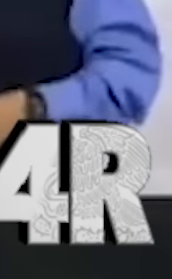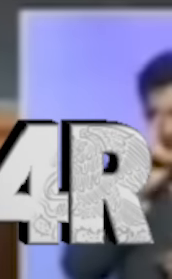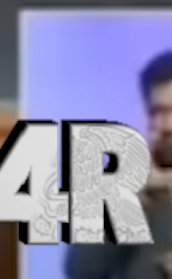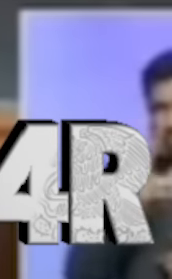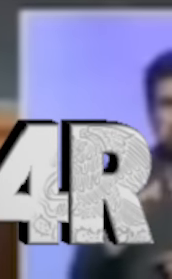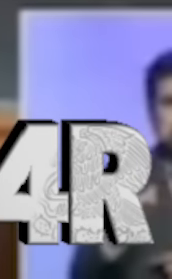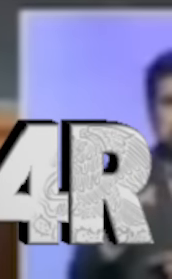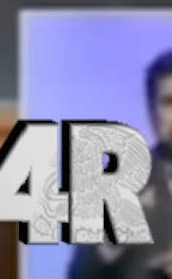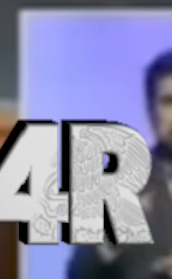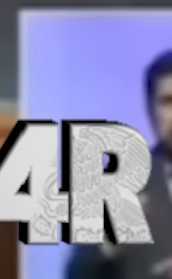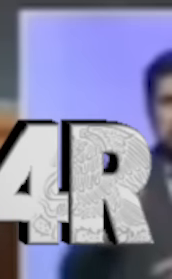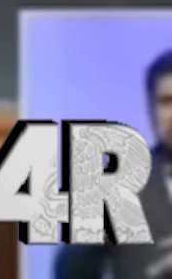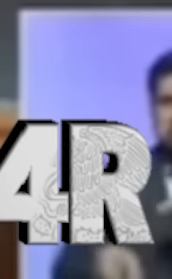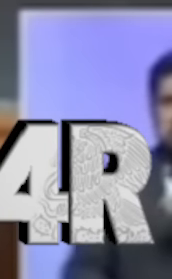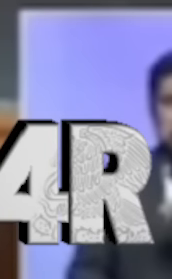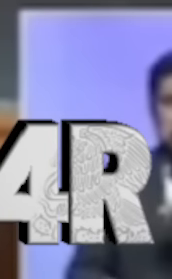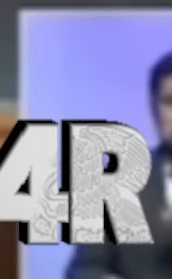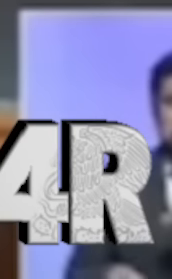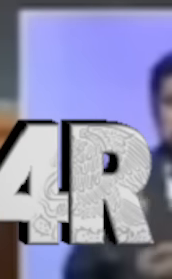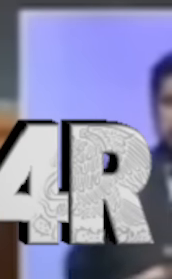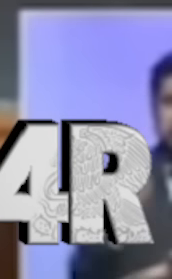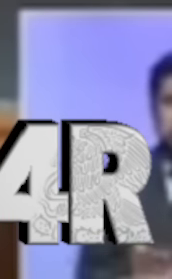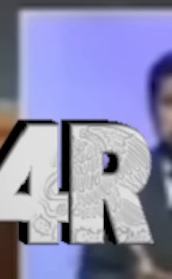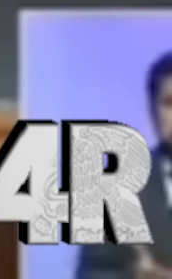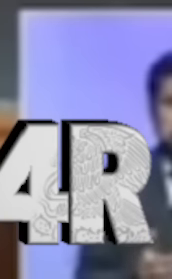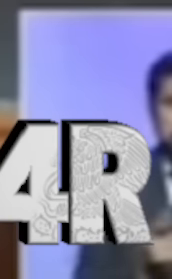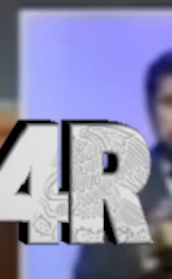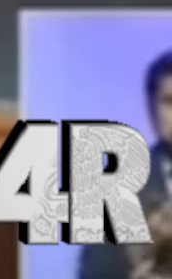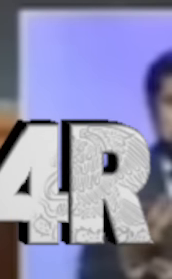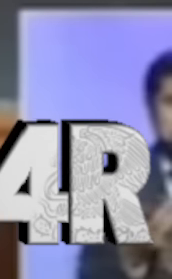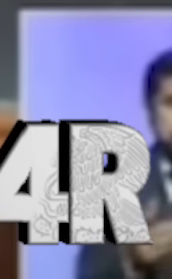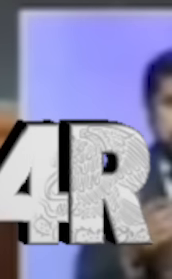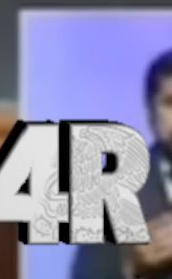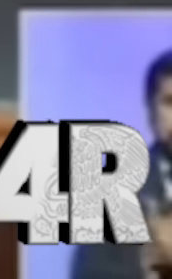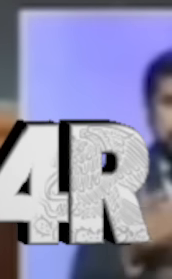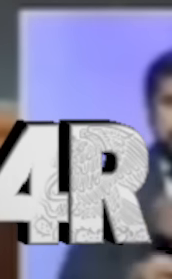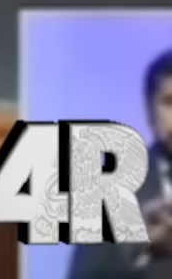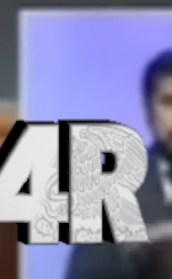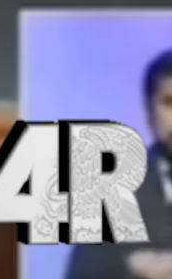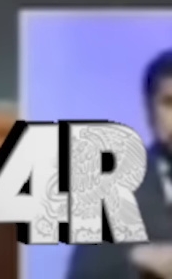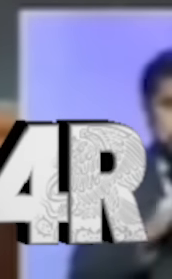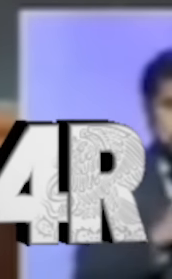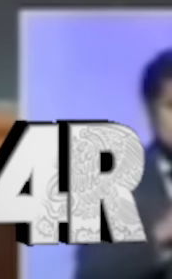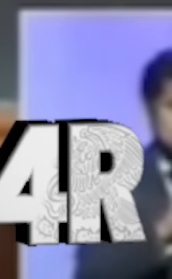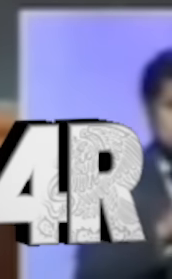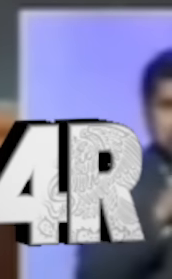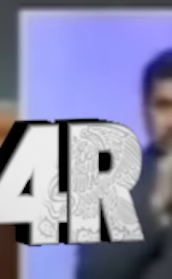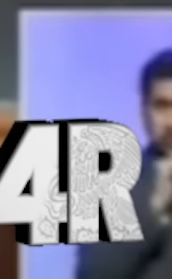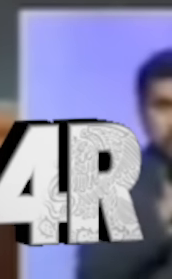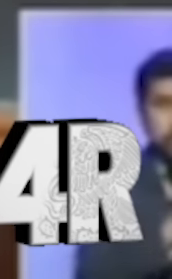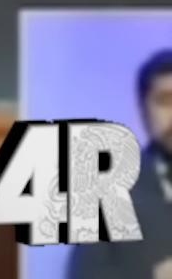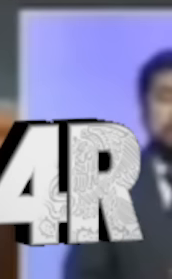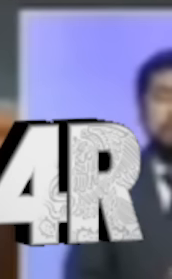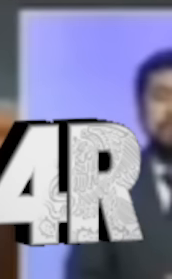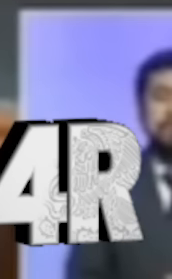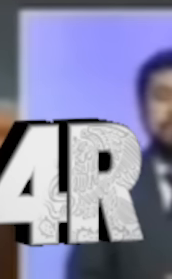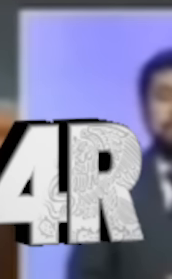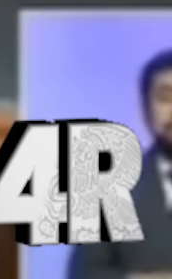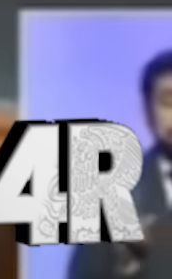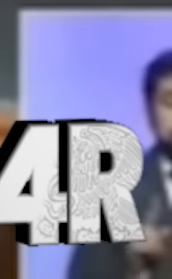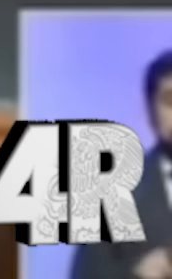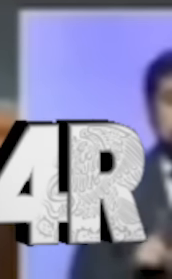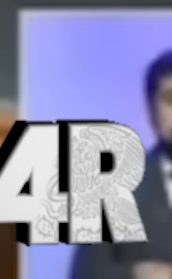corte y a pesar de que la reforma ya está aprobada y de que ya está elevada a nivel constitucional las piedras siguen apareciendo en